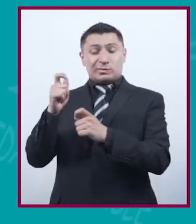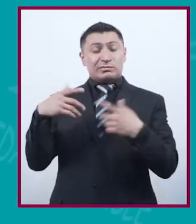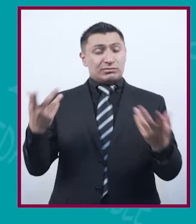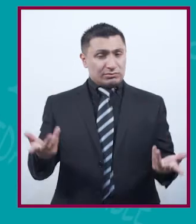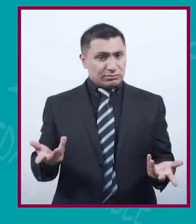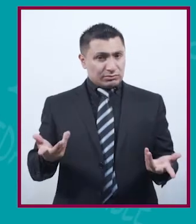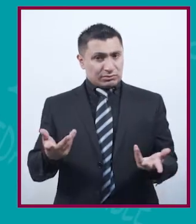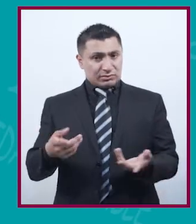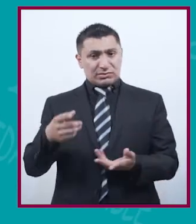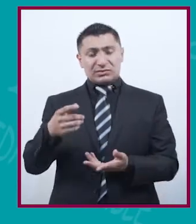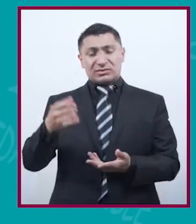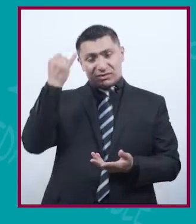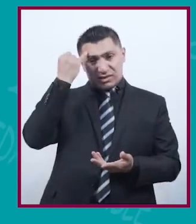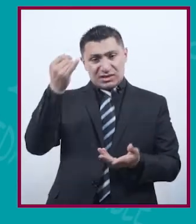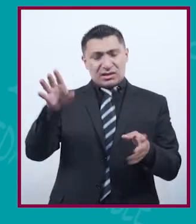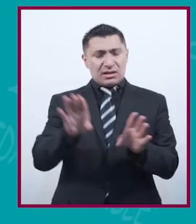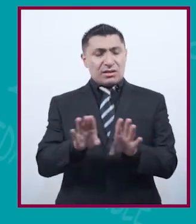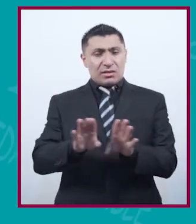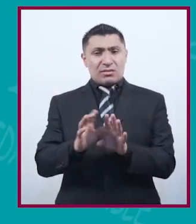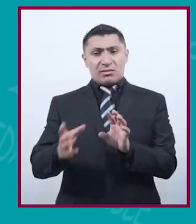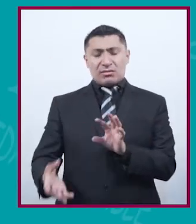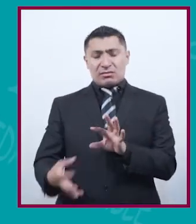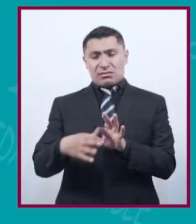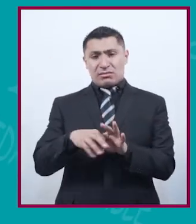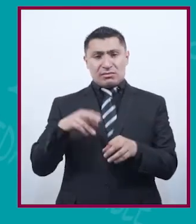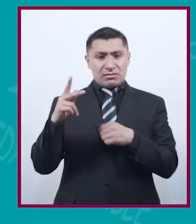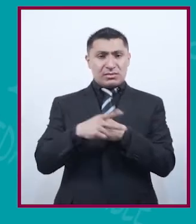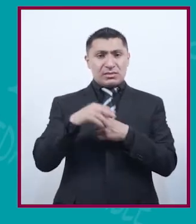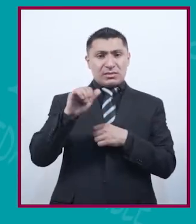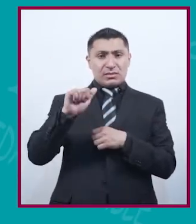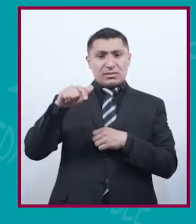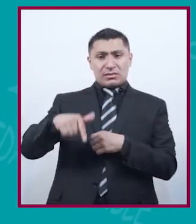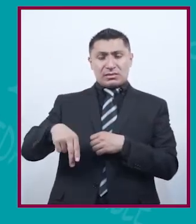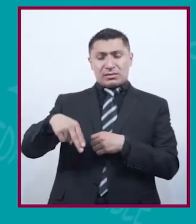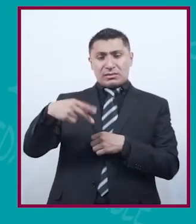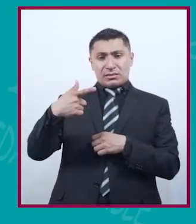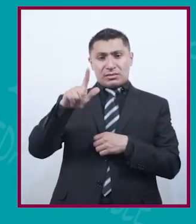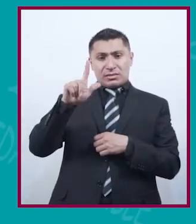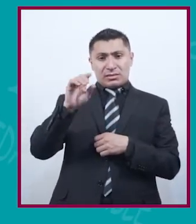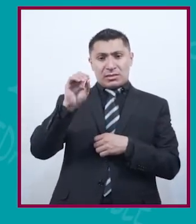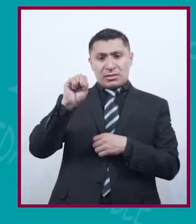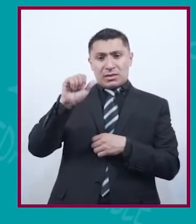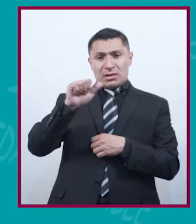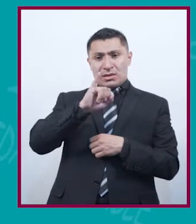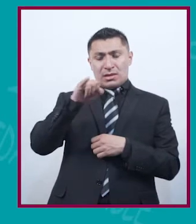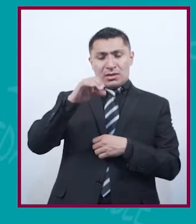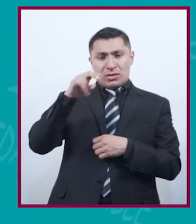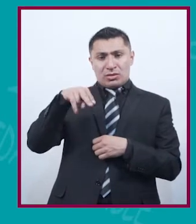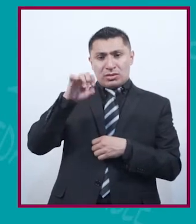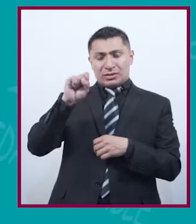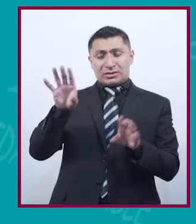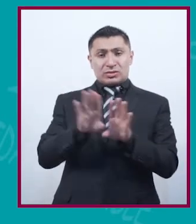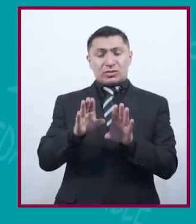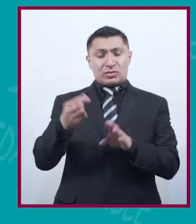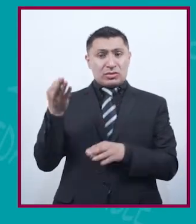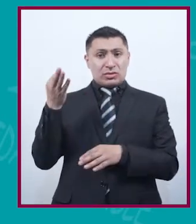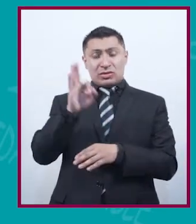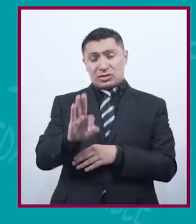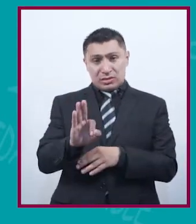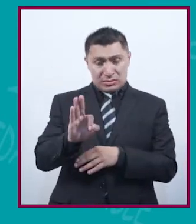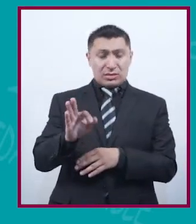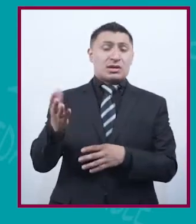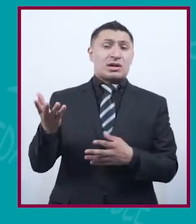Se considera sobre todo que tiene que ver con que los países anglosajones son de tradición liberal, tradición ilustrada,